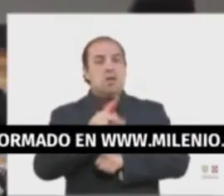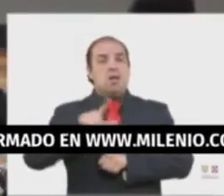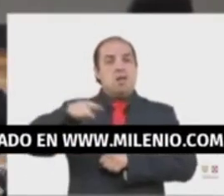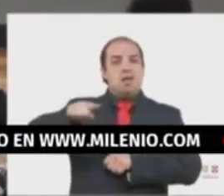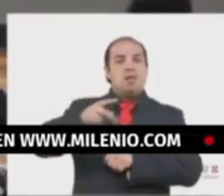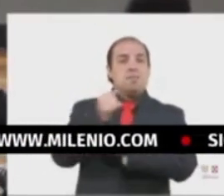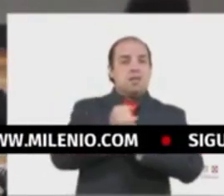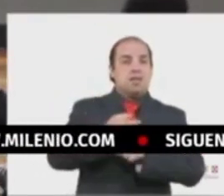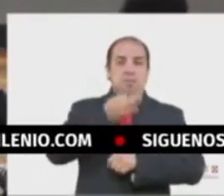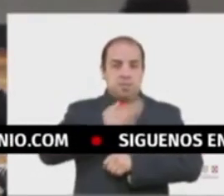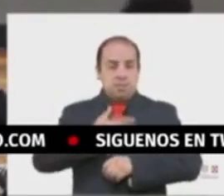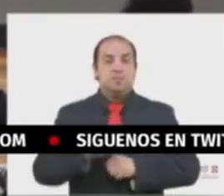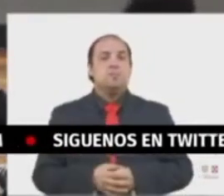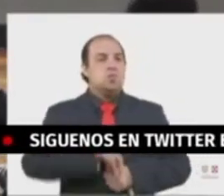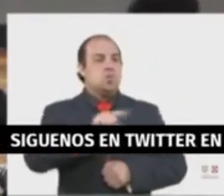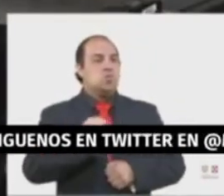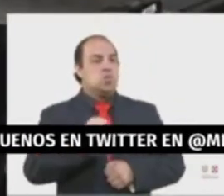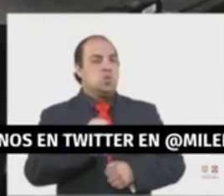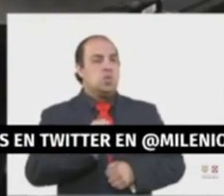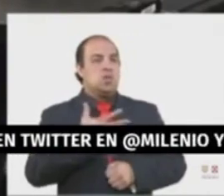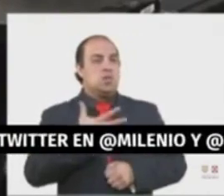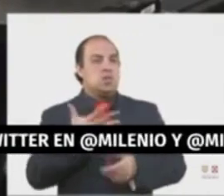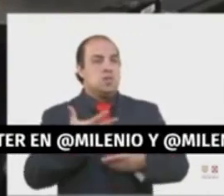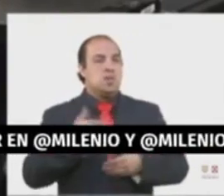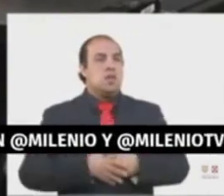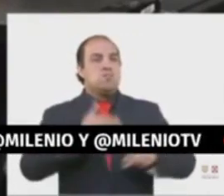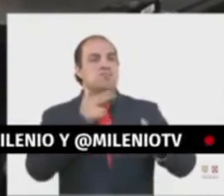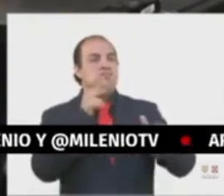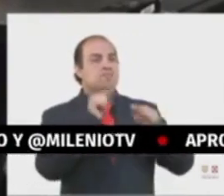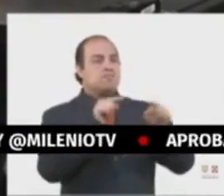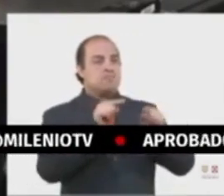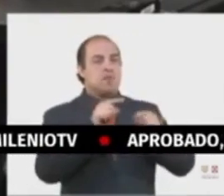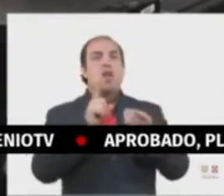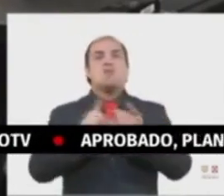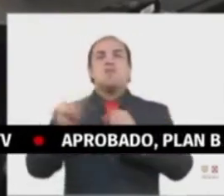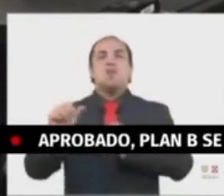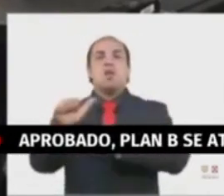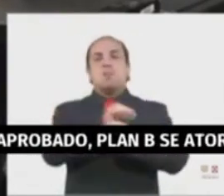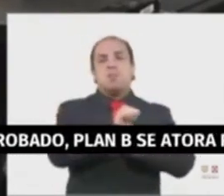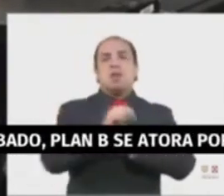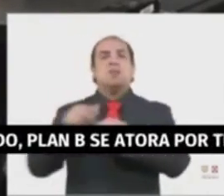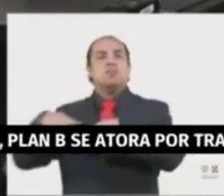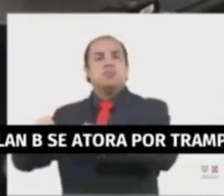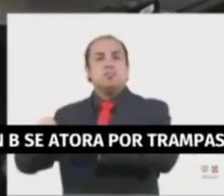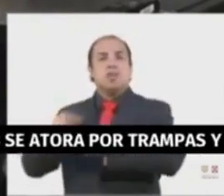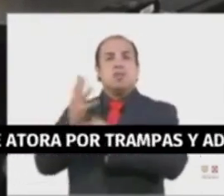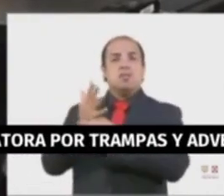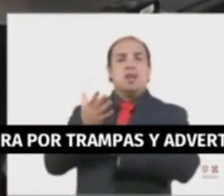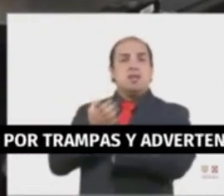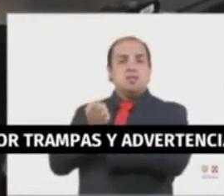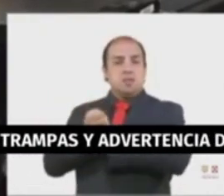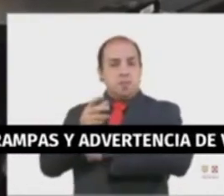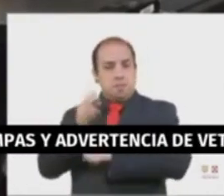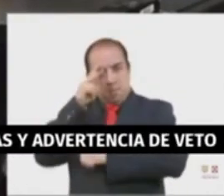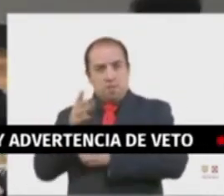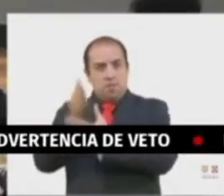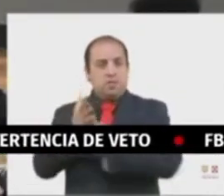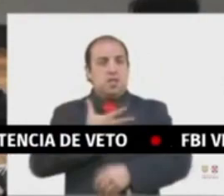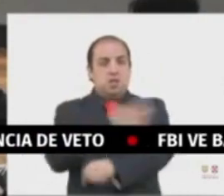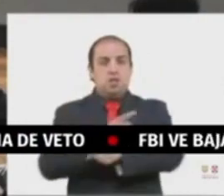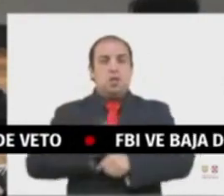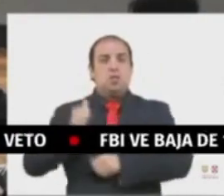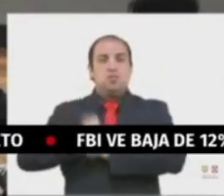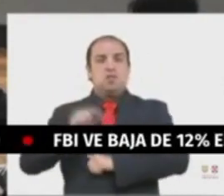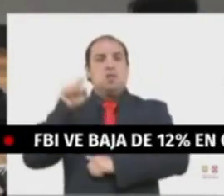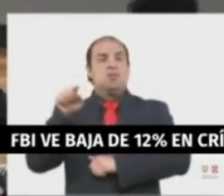los peritos. Luego, del lugar de los hechos, ¿hacia dónde se dirigió el auto y esta motocicleta? Dicen que se dirigieron hacia el Estado de México. ¿Ya están ustedes en coordinación con las autoridades de aquella entidad?